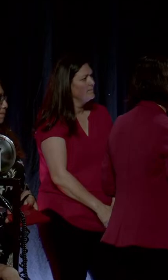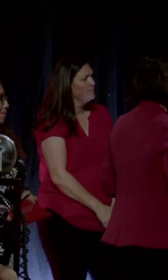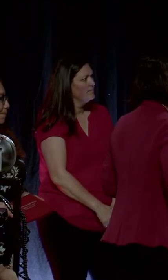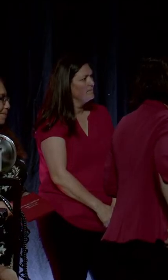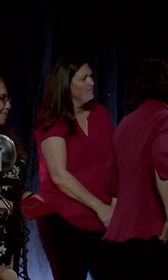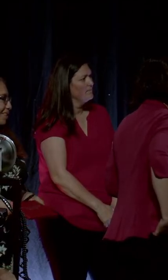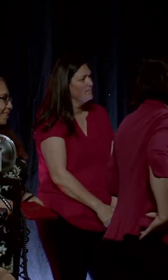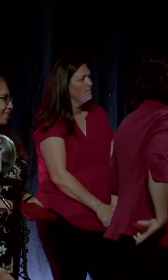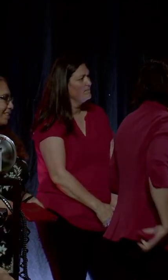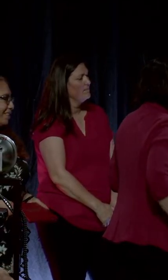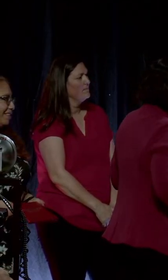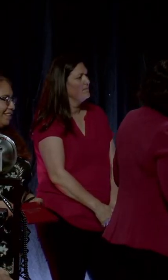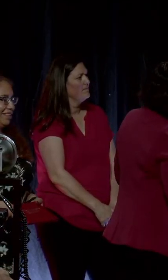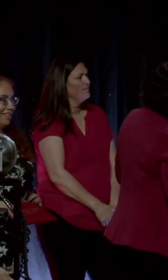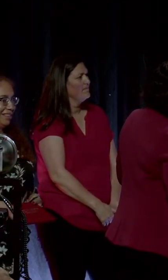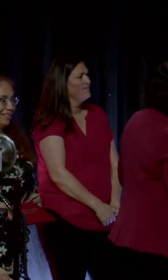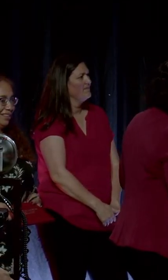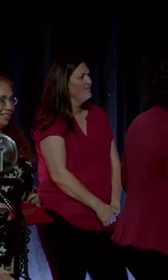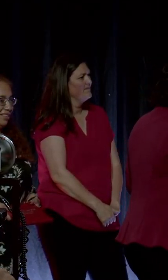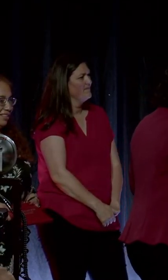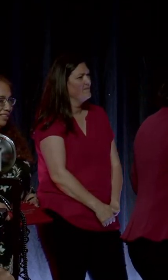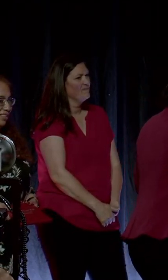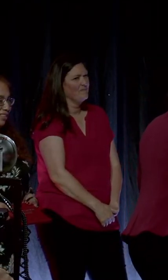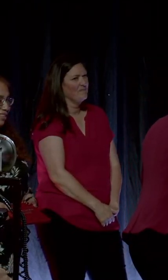Lovely Malafu.